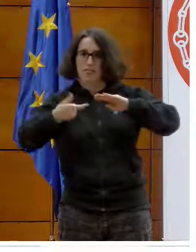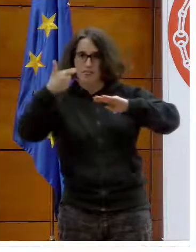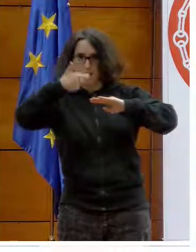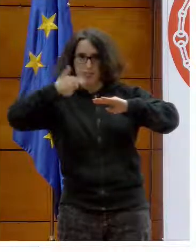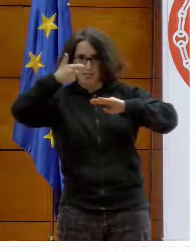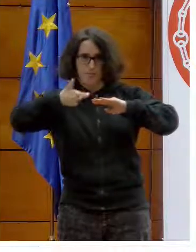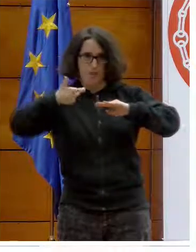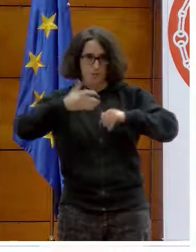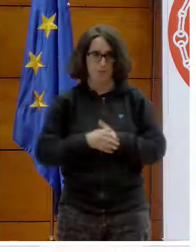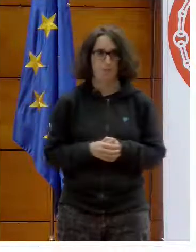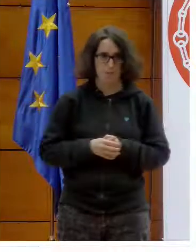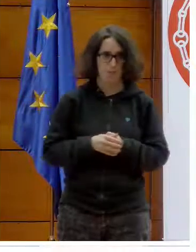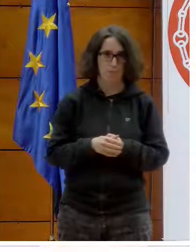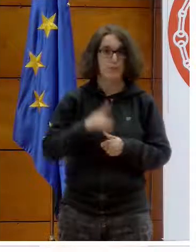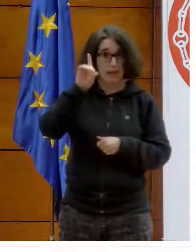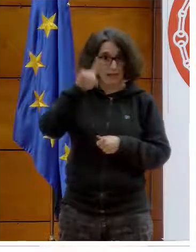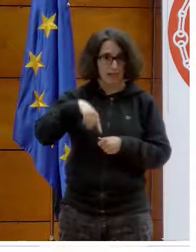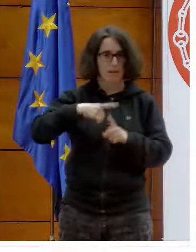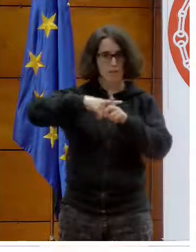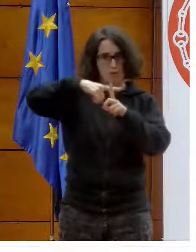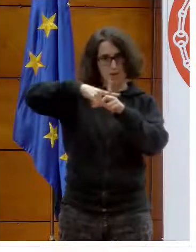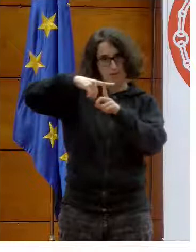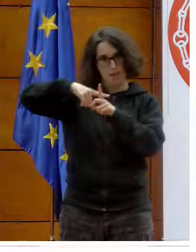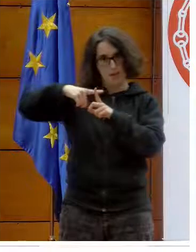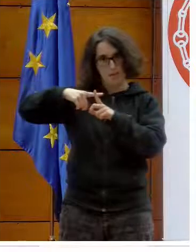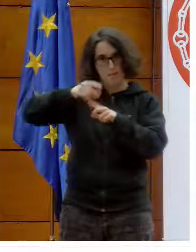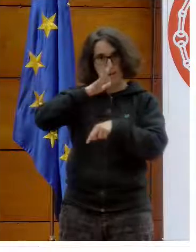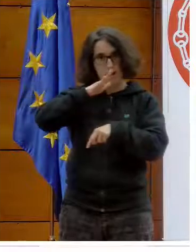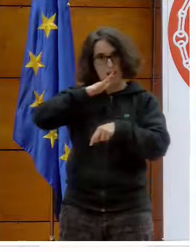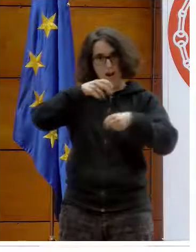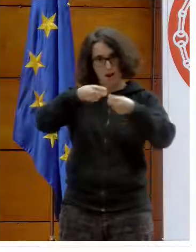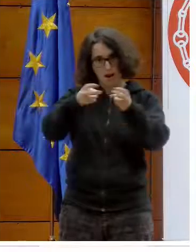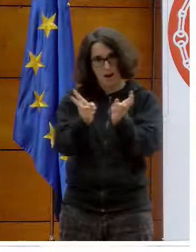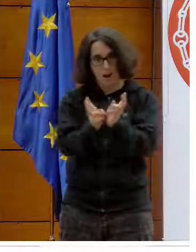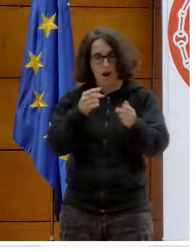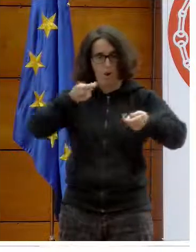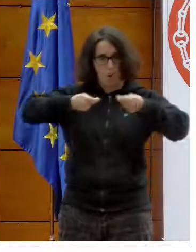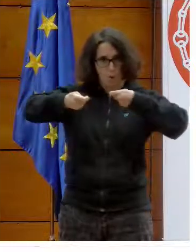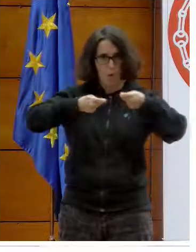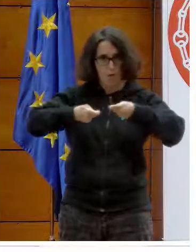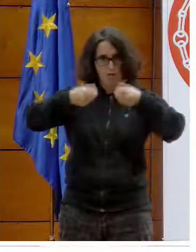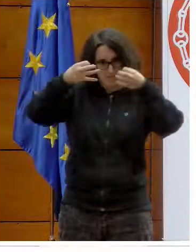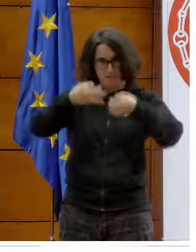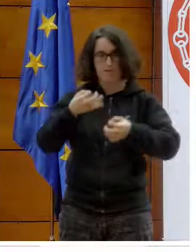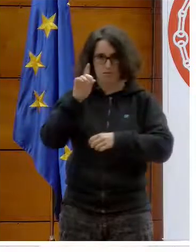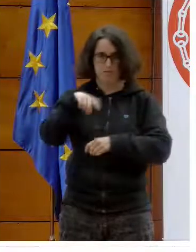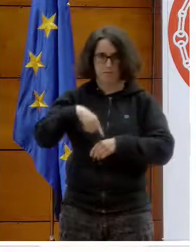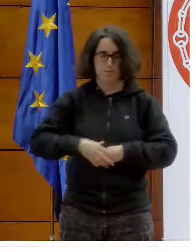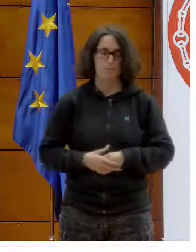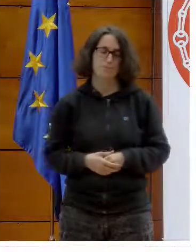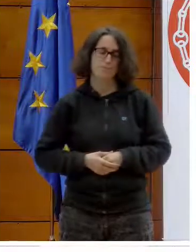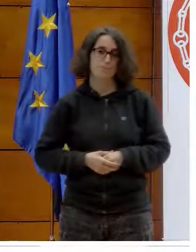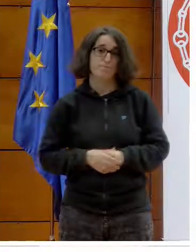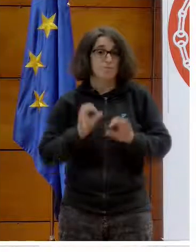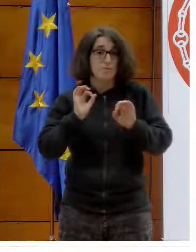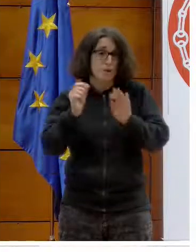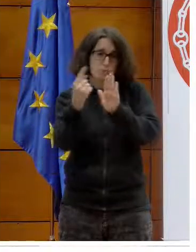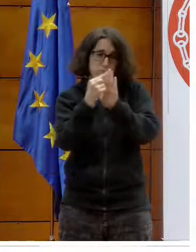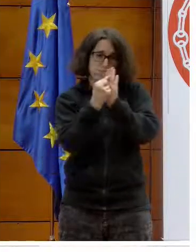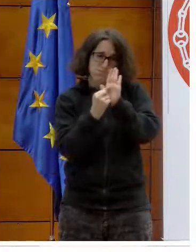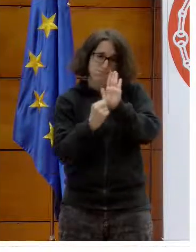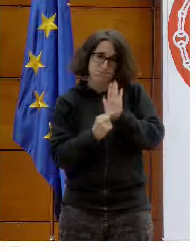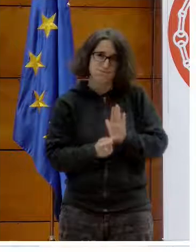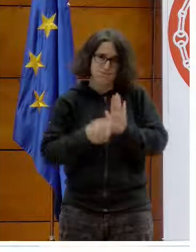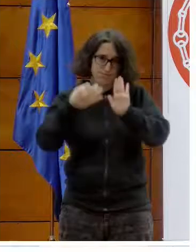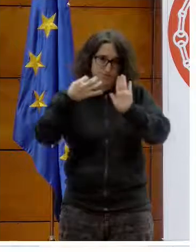han comentado, también están las piscinas terapéuticas que están a mayor temperatura. Entonces son aspectos que tenemos que tener en cuenta para adaptar